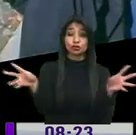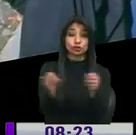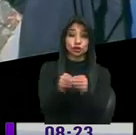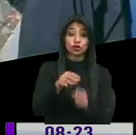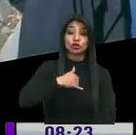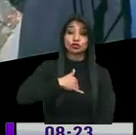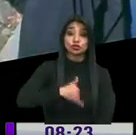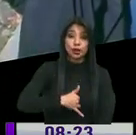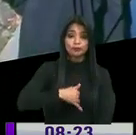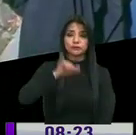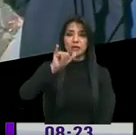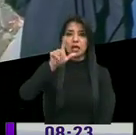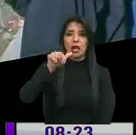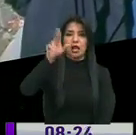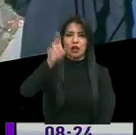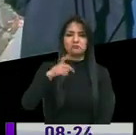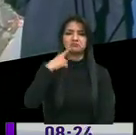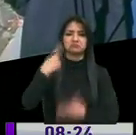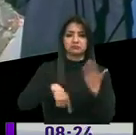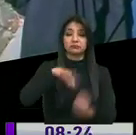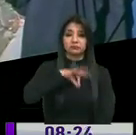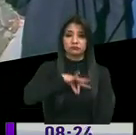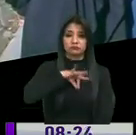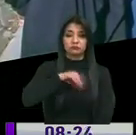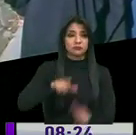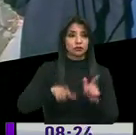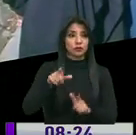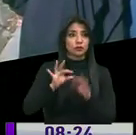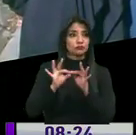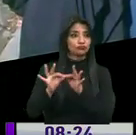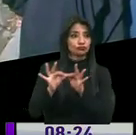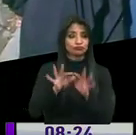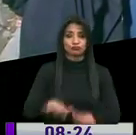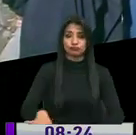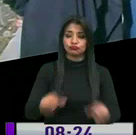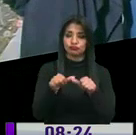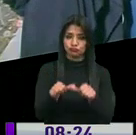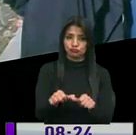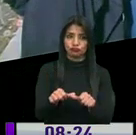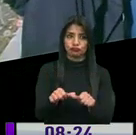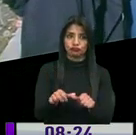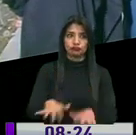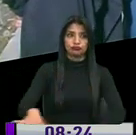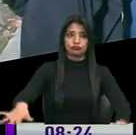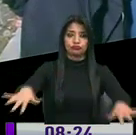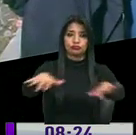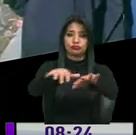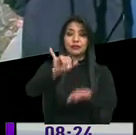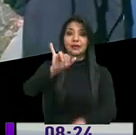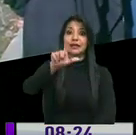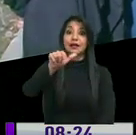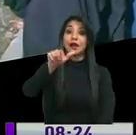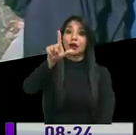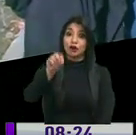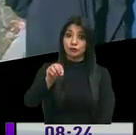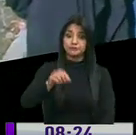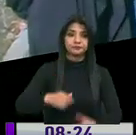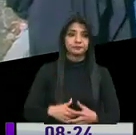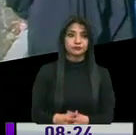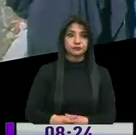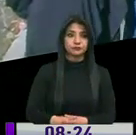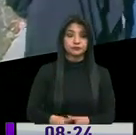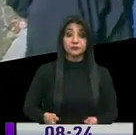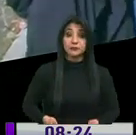con la finalidad de concienciar a la ciudadanía por la conservación efectivamente de pues, el Ilaló. Y de lo que dije de la